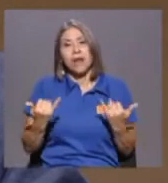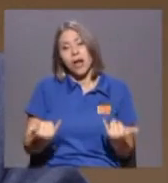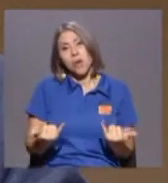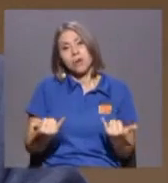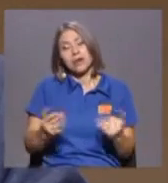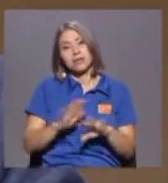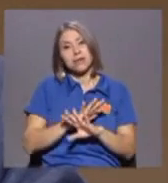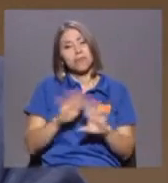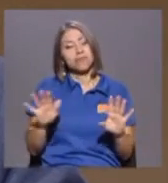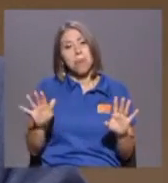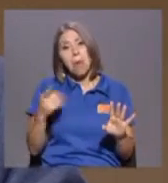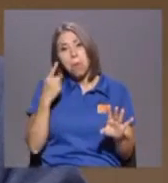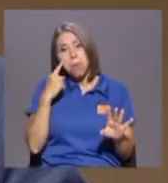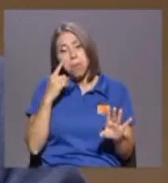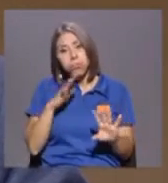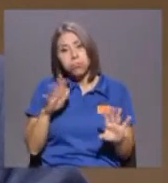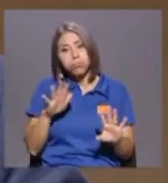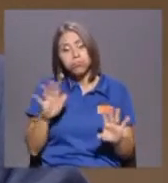matizarse,